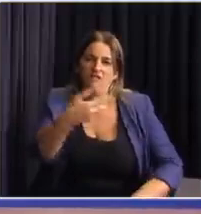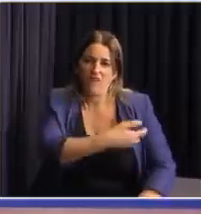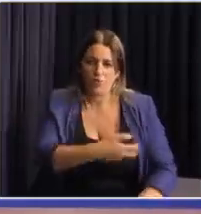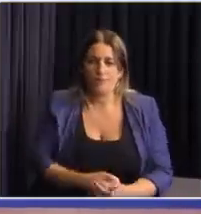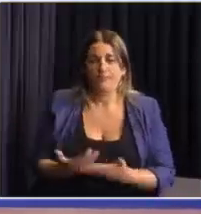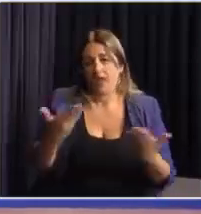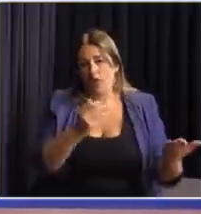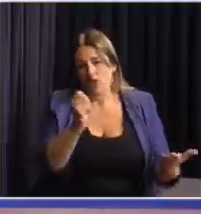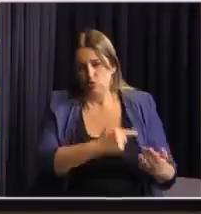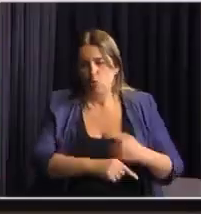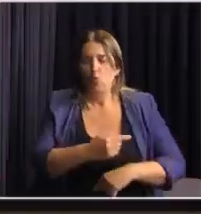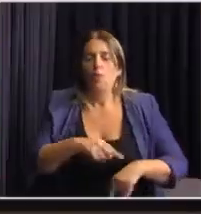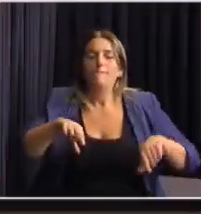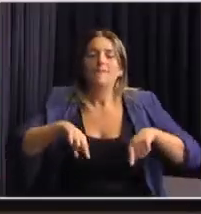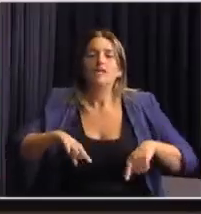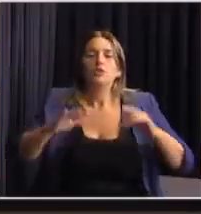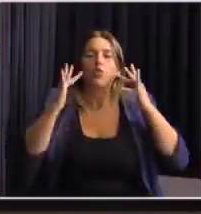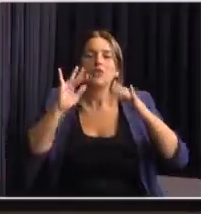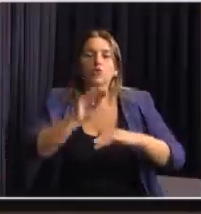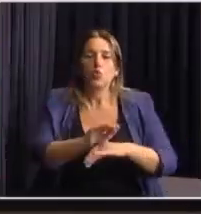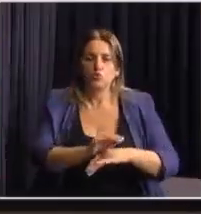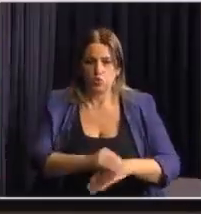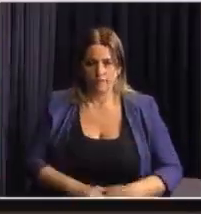Le doy la palabra entonces al Ministro de Educación y Cultura.